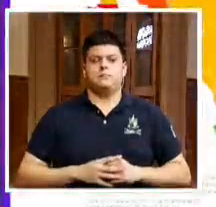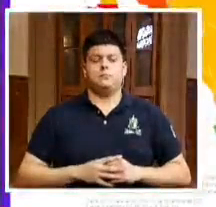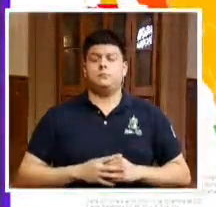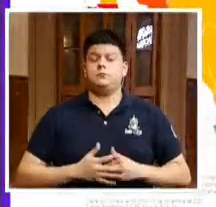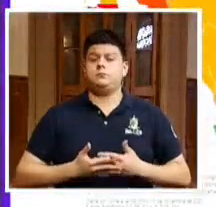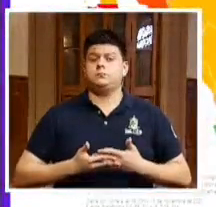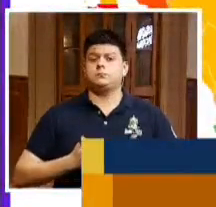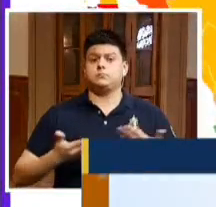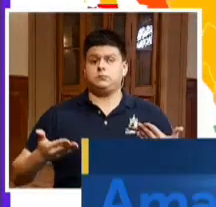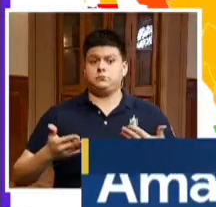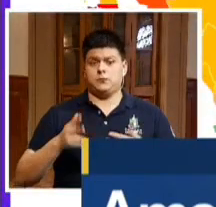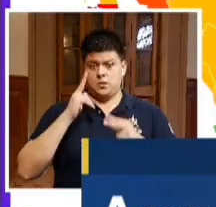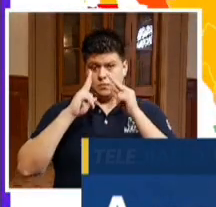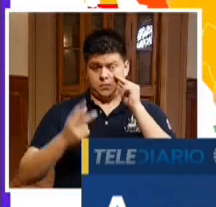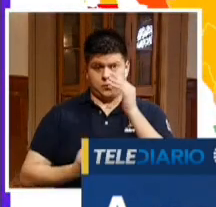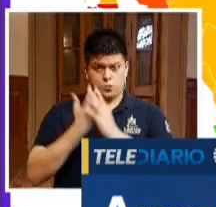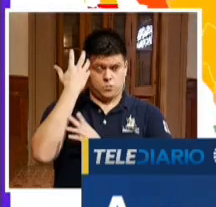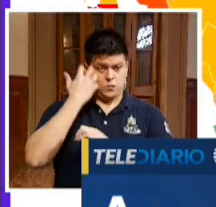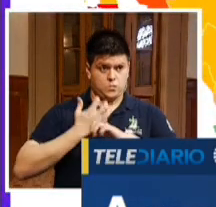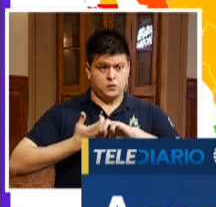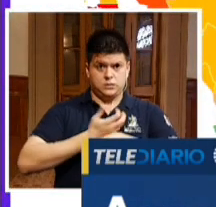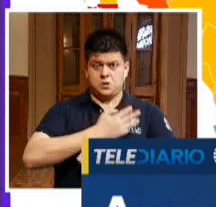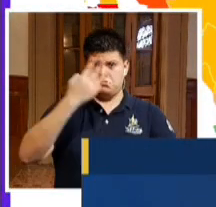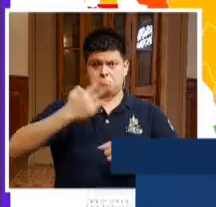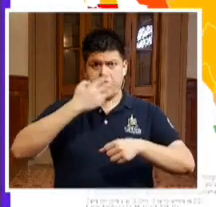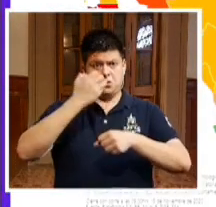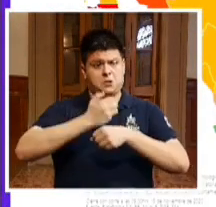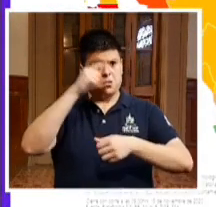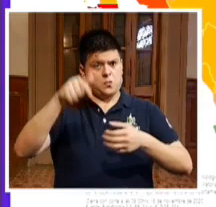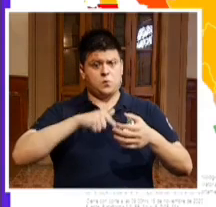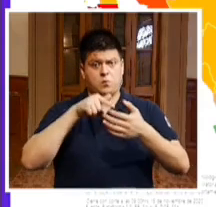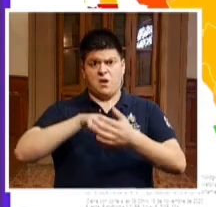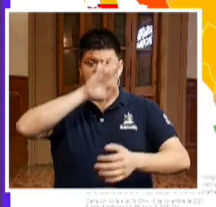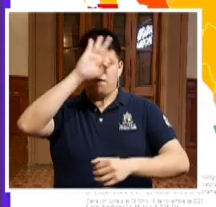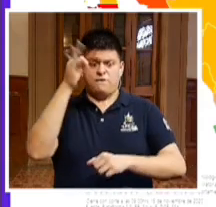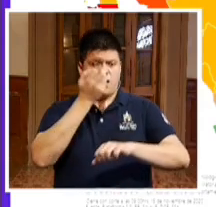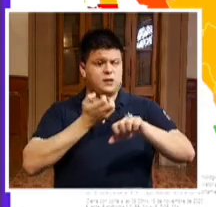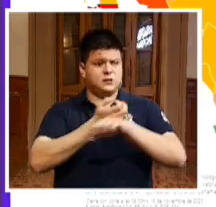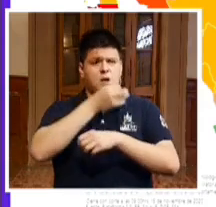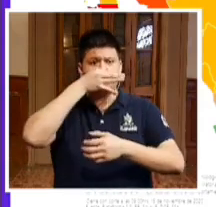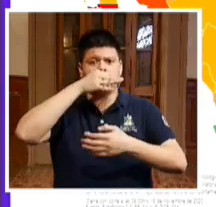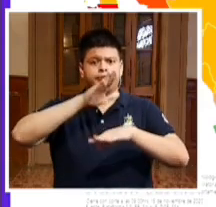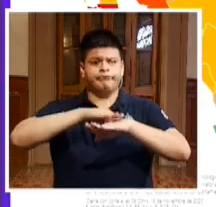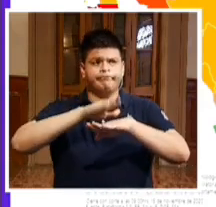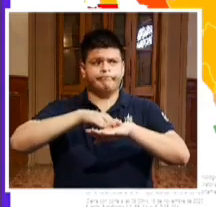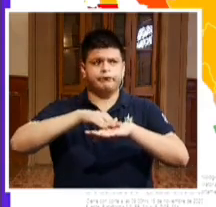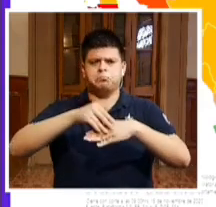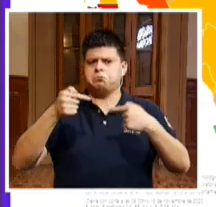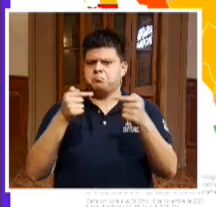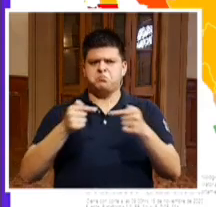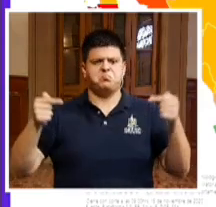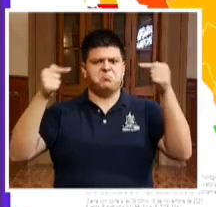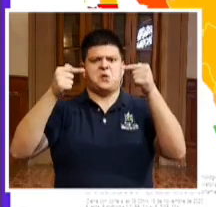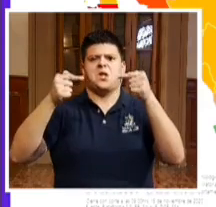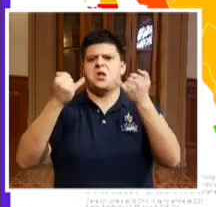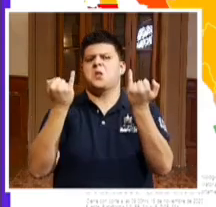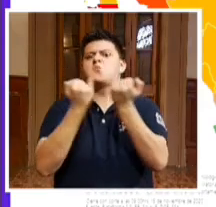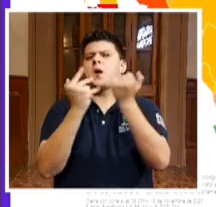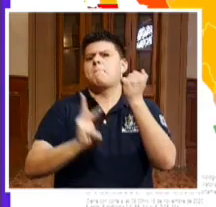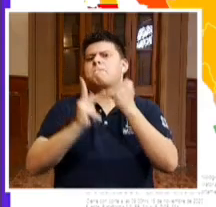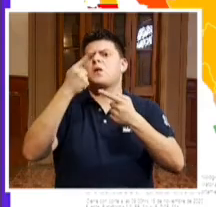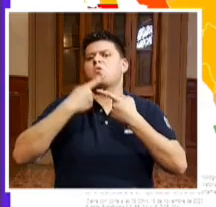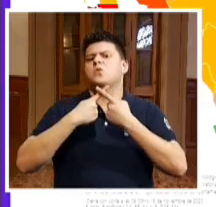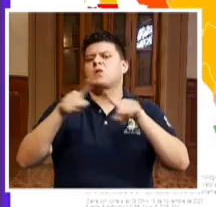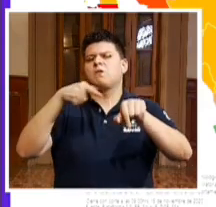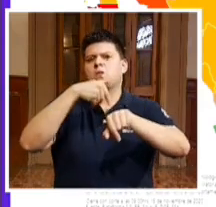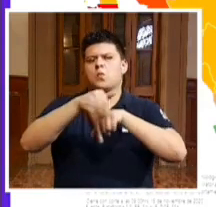Hoy Nuevo León está en tercer lugar con las cifras que se reportan a nivel federal y en tercer lugar con las cifras que reportamos todos los